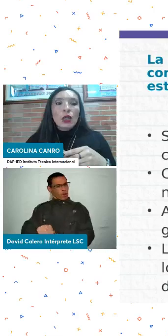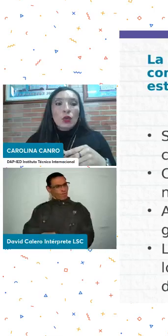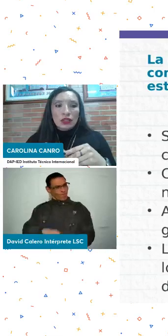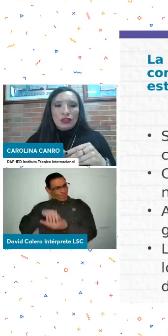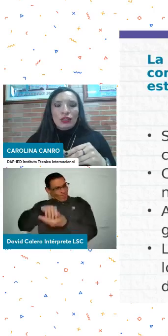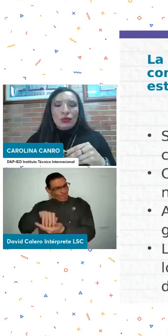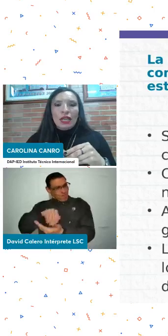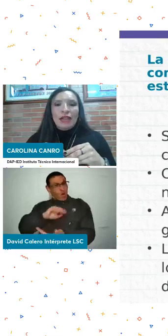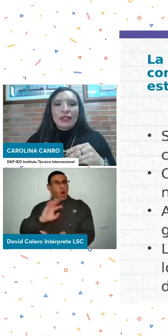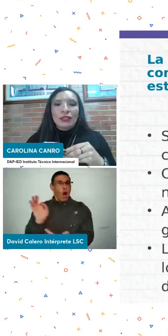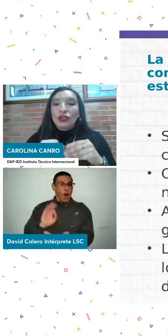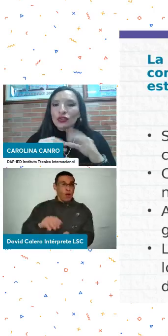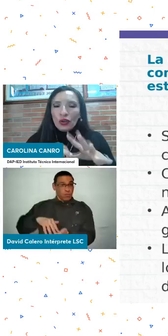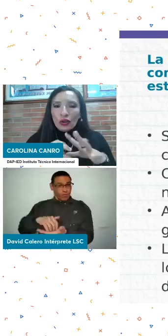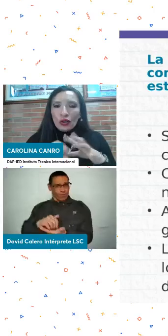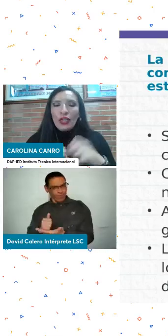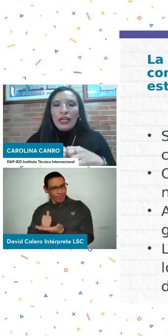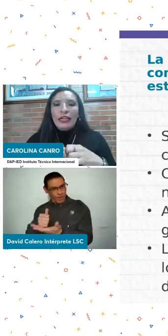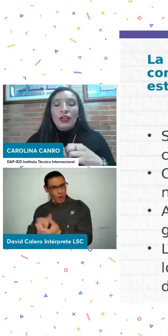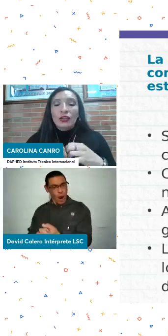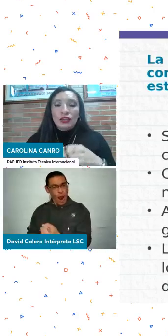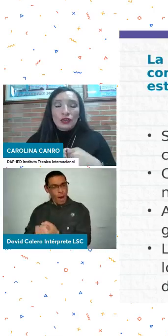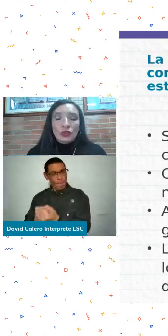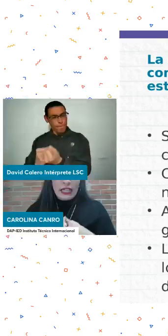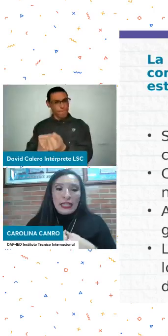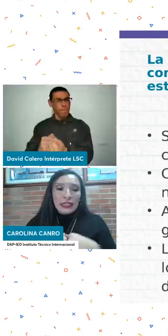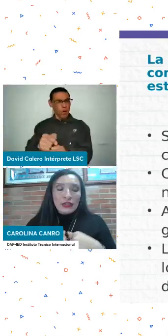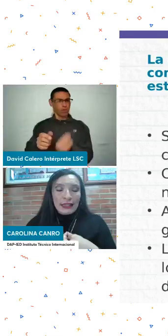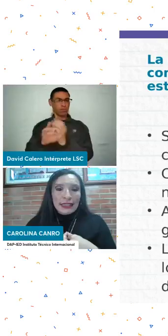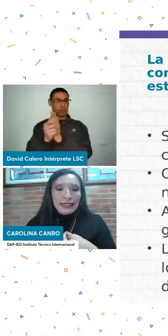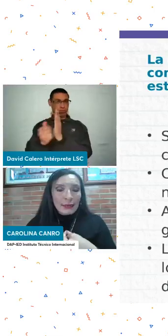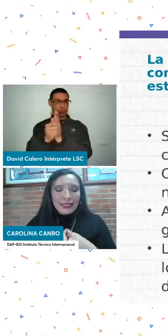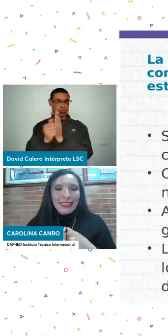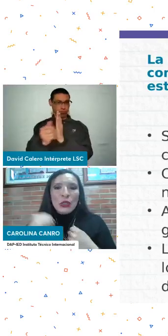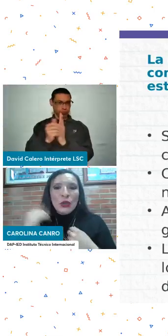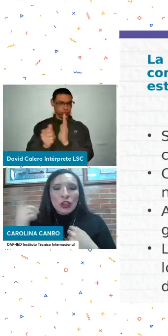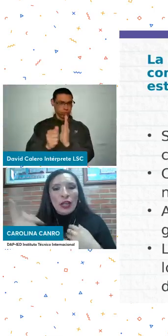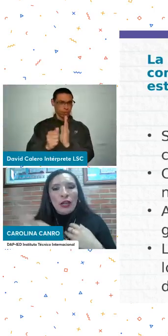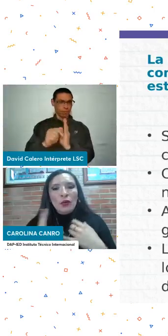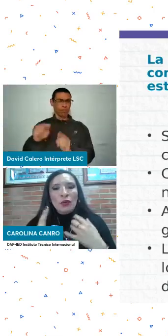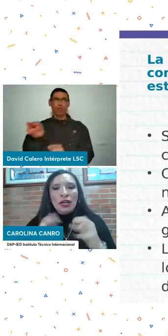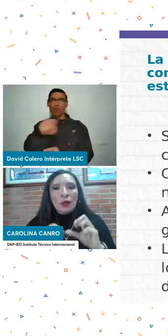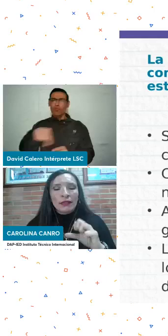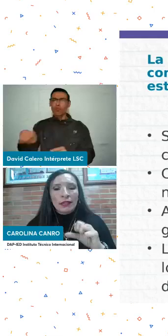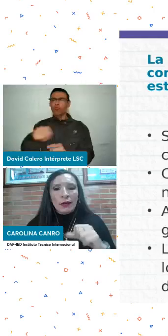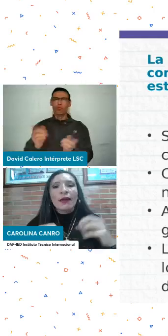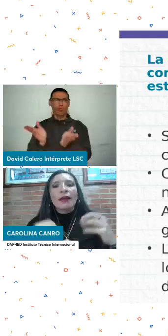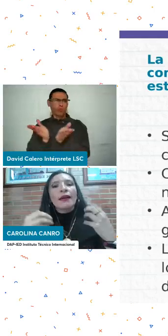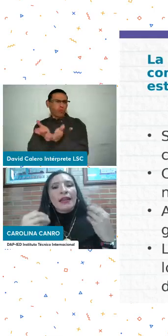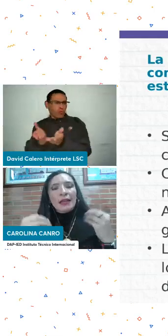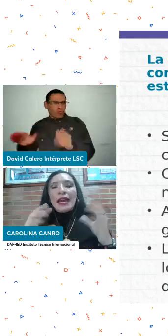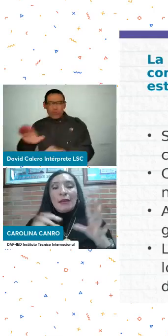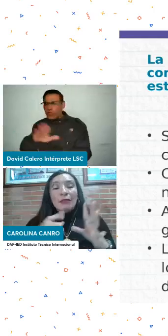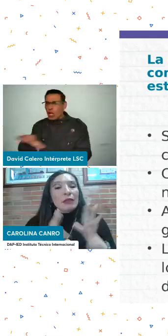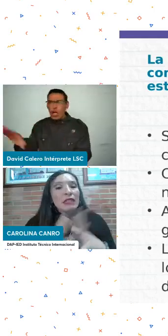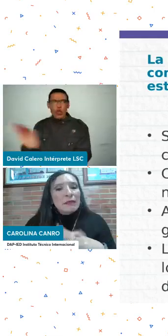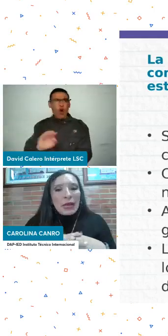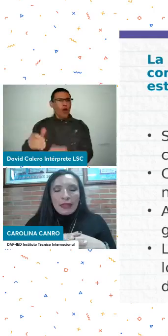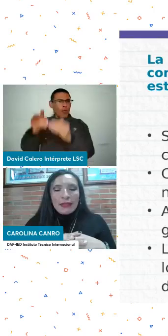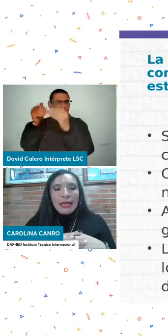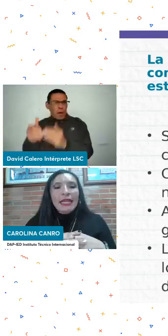potenciar en nuestros estudiantes, no solo los que tienen discapacidad, sino en toda la comunidad educativa y